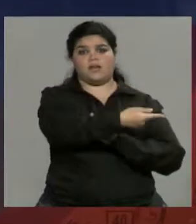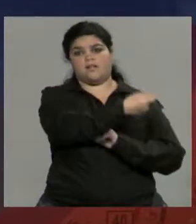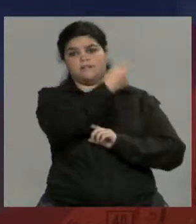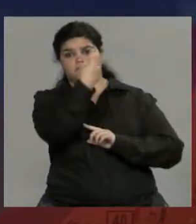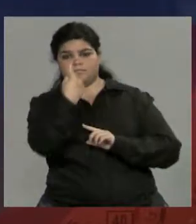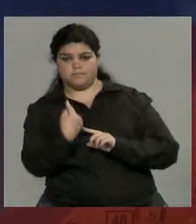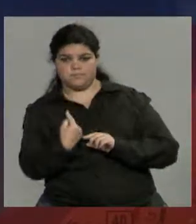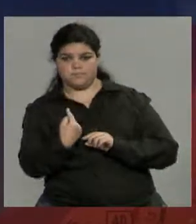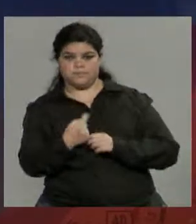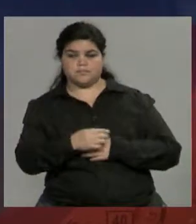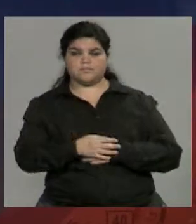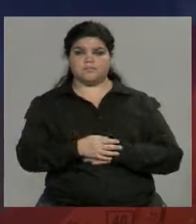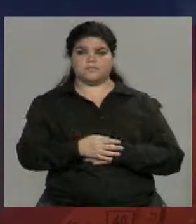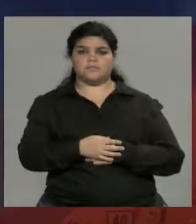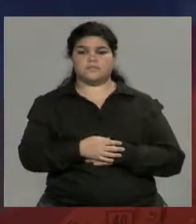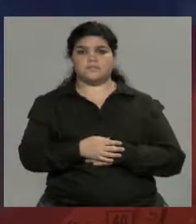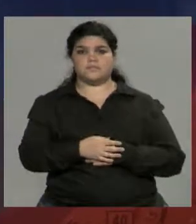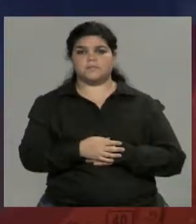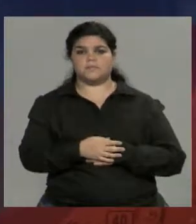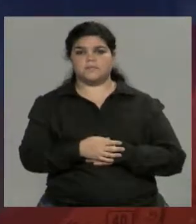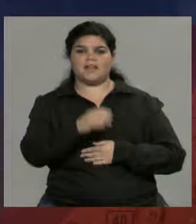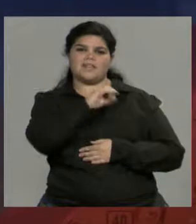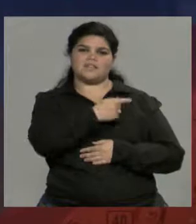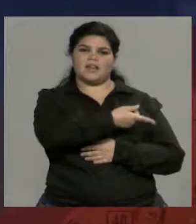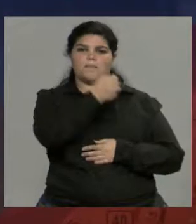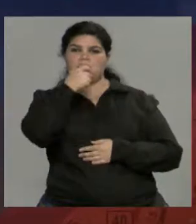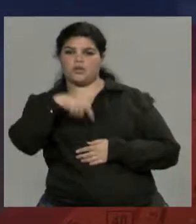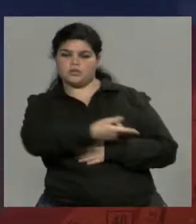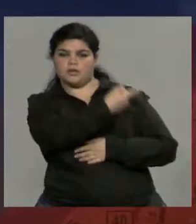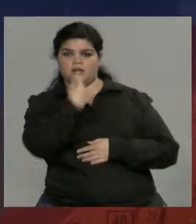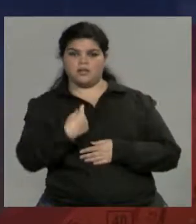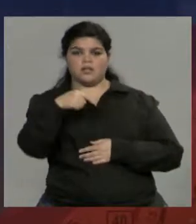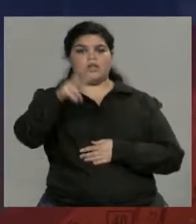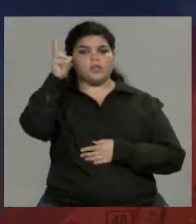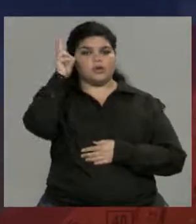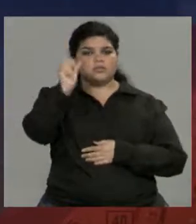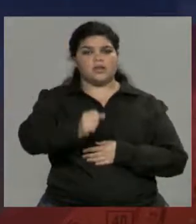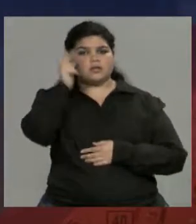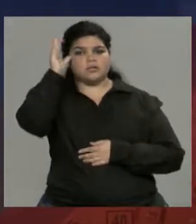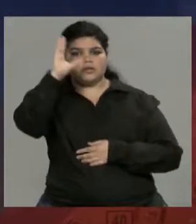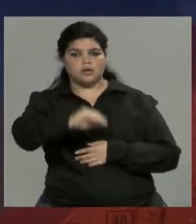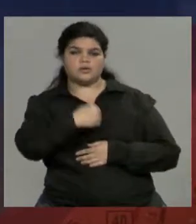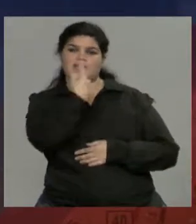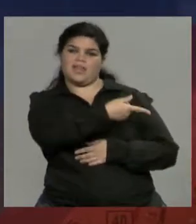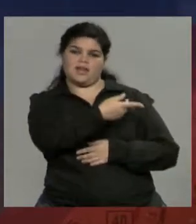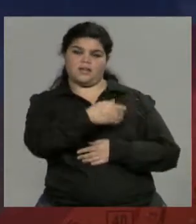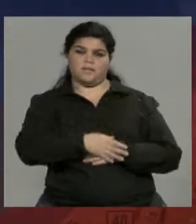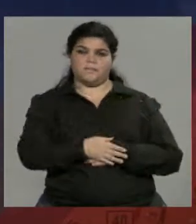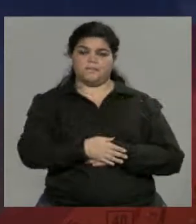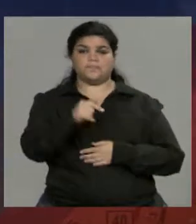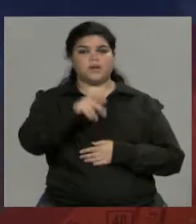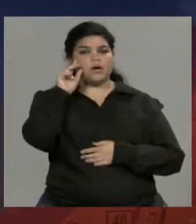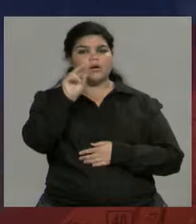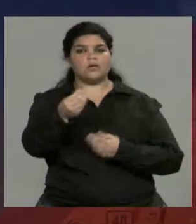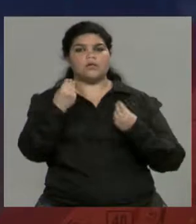Y si volvés de Chile a nuestra provincia, a nuestro país, de 8 a 20 horas en el lado chileno. Pueden seguir toda la